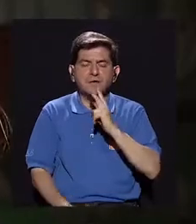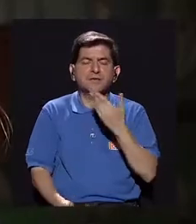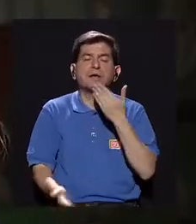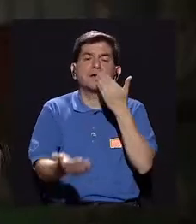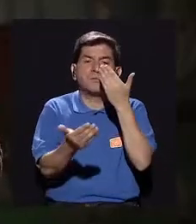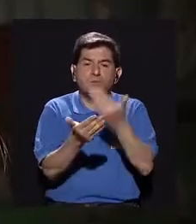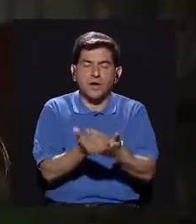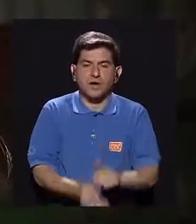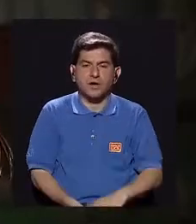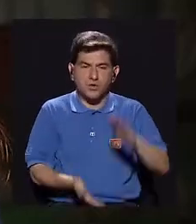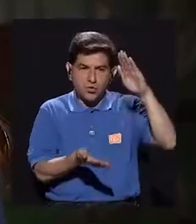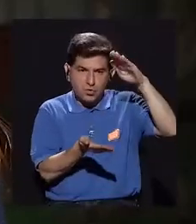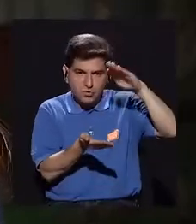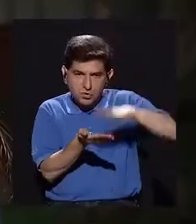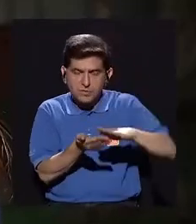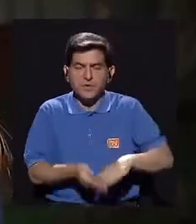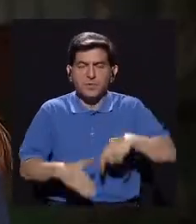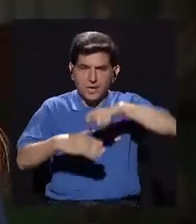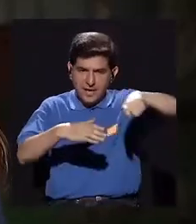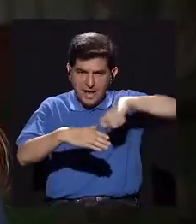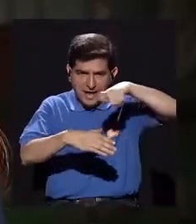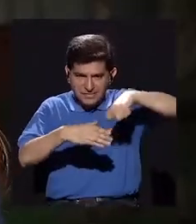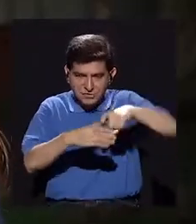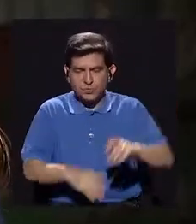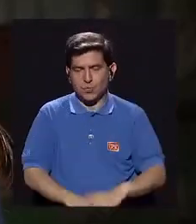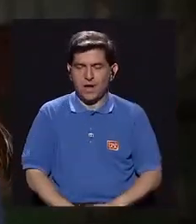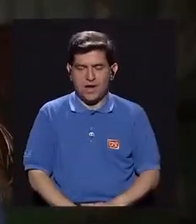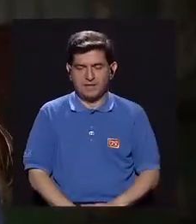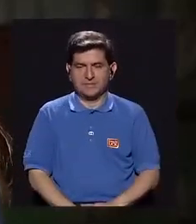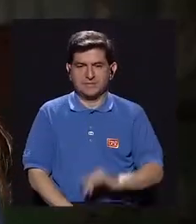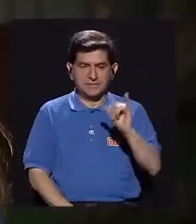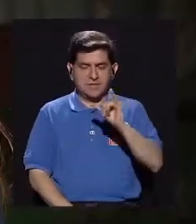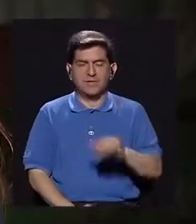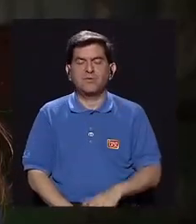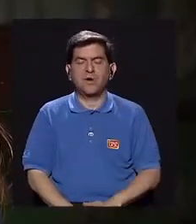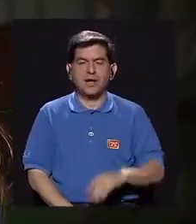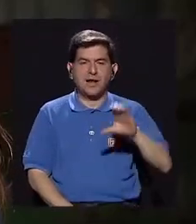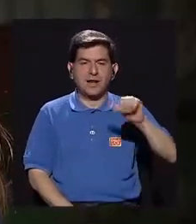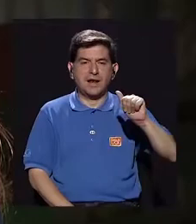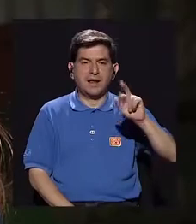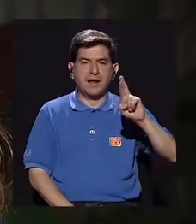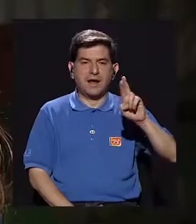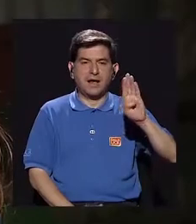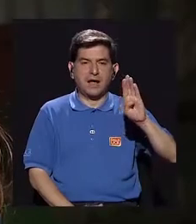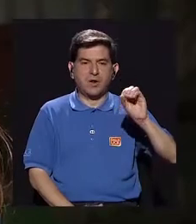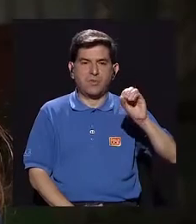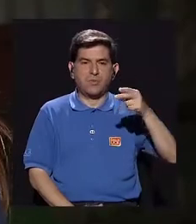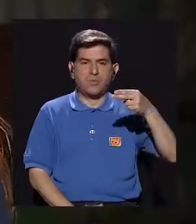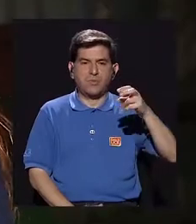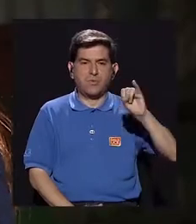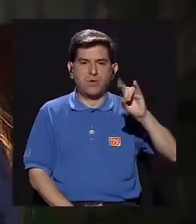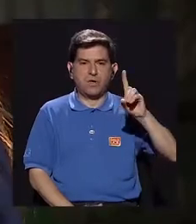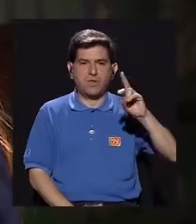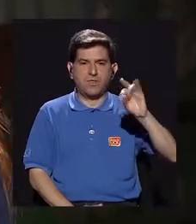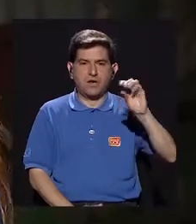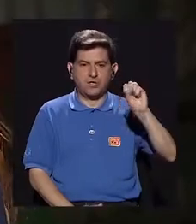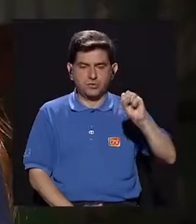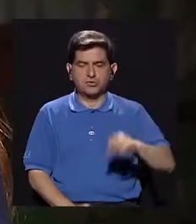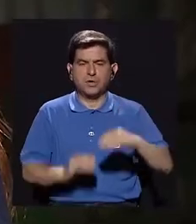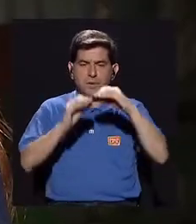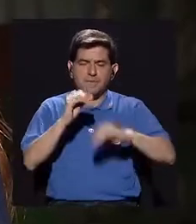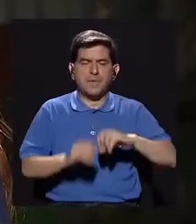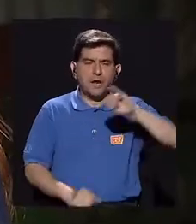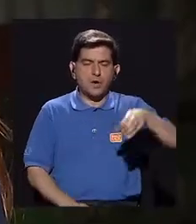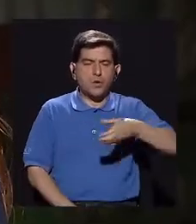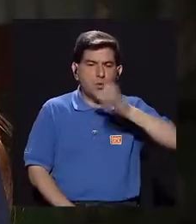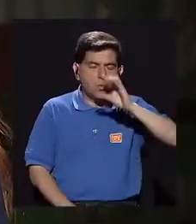cierto y que es bueno. Disminuir la cantidad de azúcar, ¿verdad? Carbohidratos y fructosa. ¿Qué significa esto? Menos juguitos de